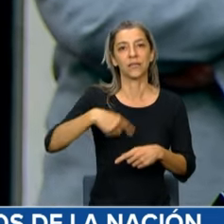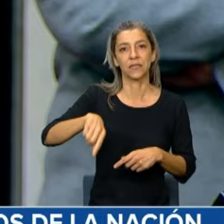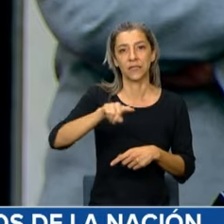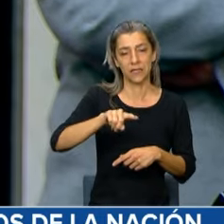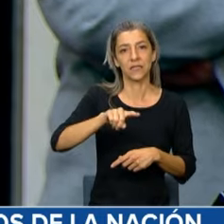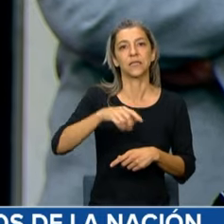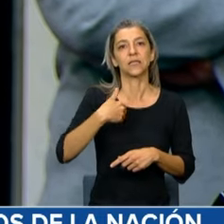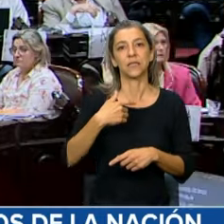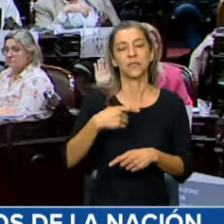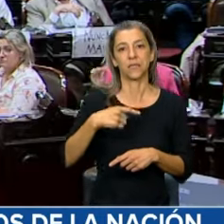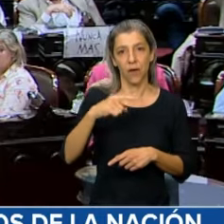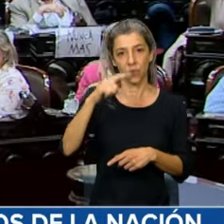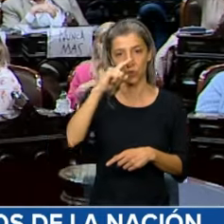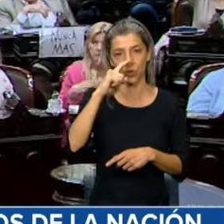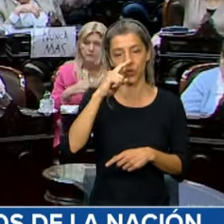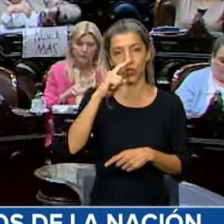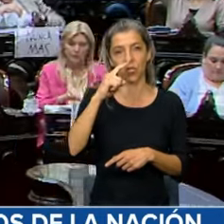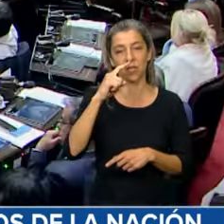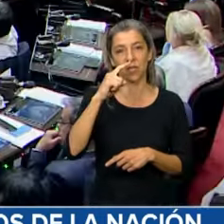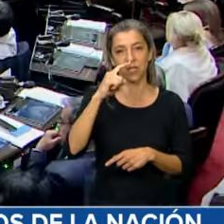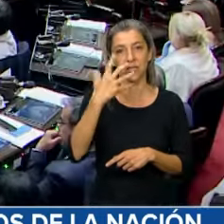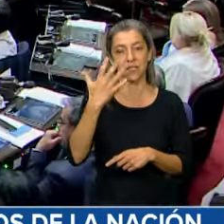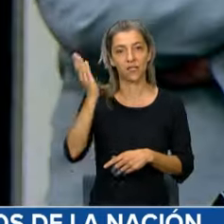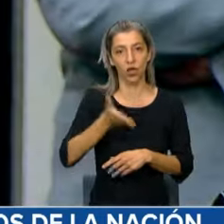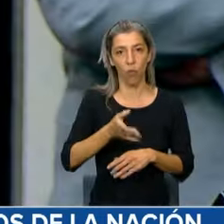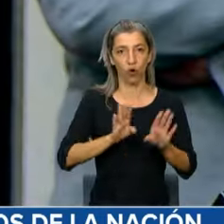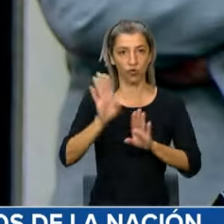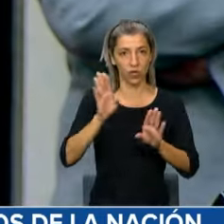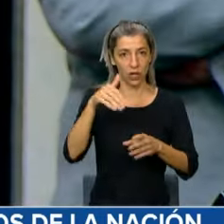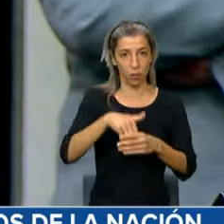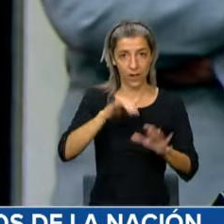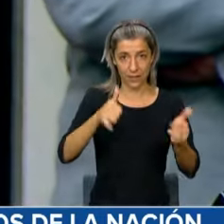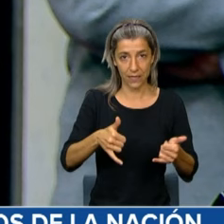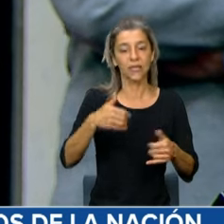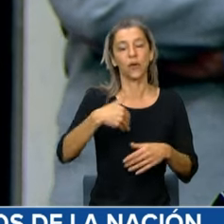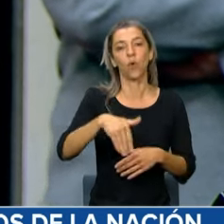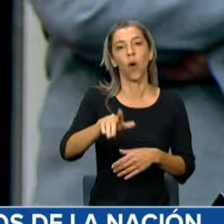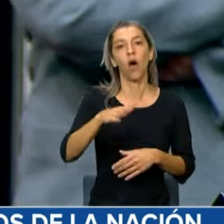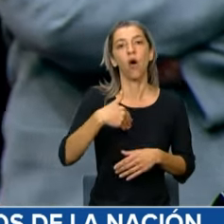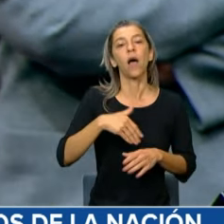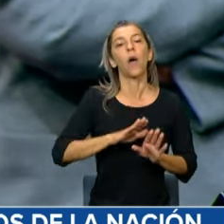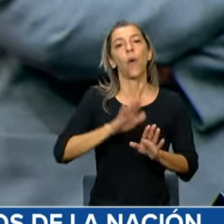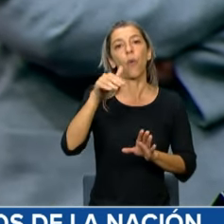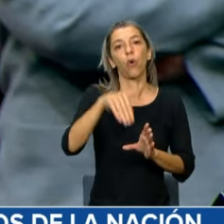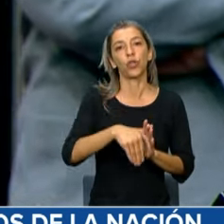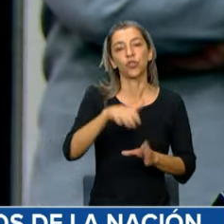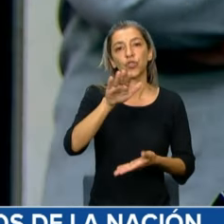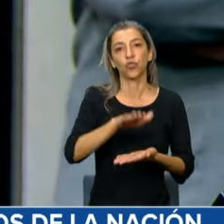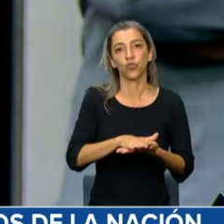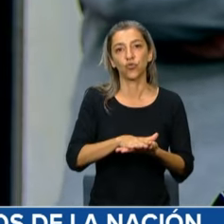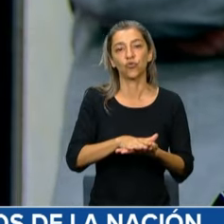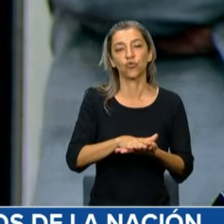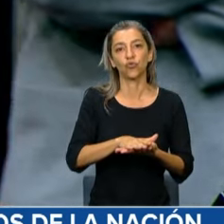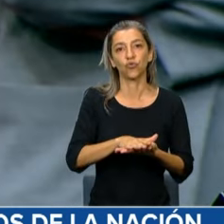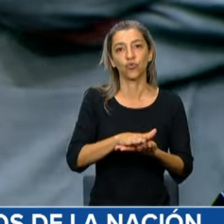votos que se emitan resulta afirmativo se va a votar ahora el tratamiento sobre tablas se requieren las dos terceras partes